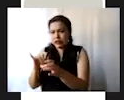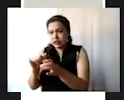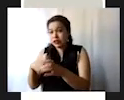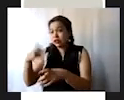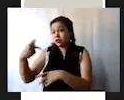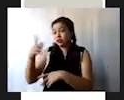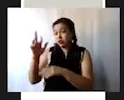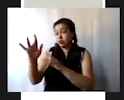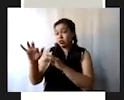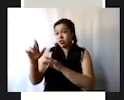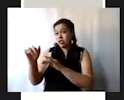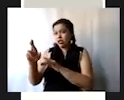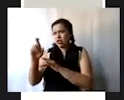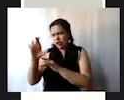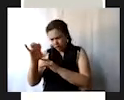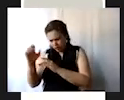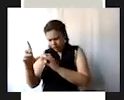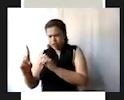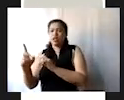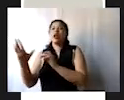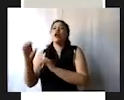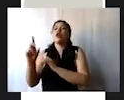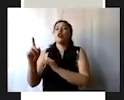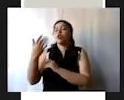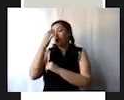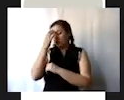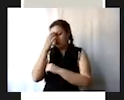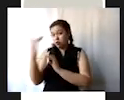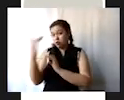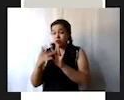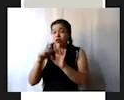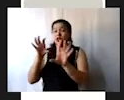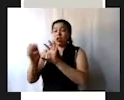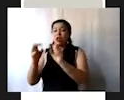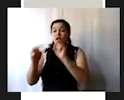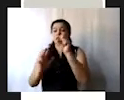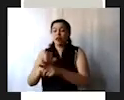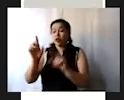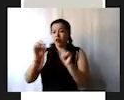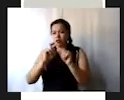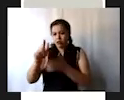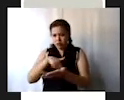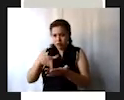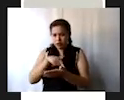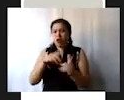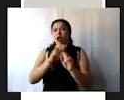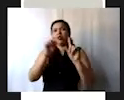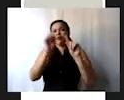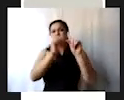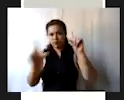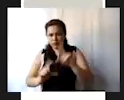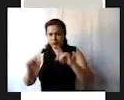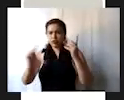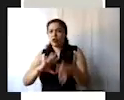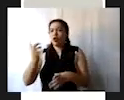los ODS, qué alcance tiene esa red, si es una red local, si es una red nacional, si es una red que tiene articulación con